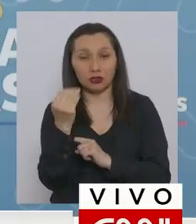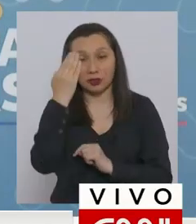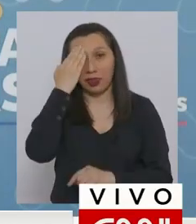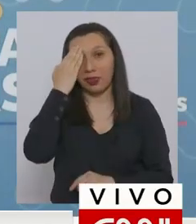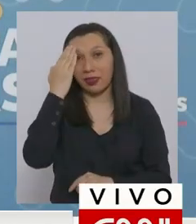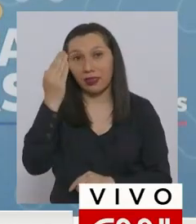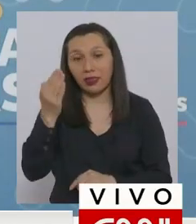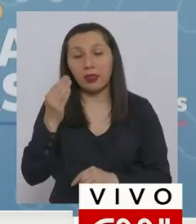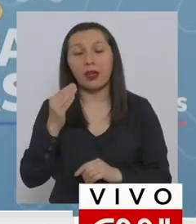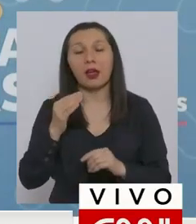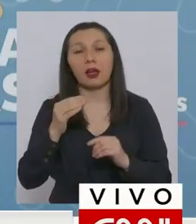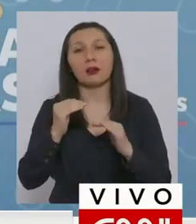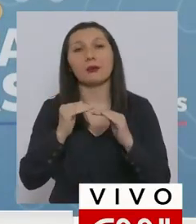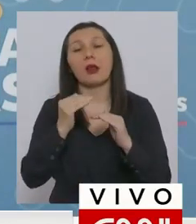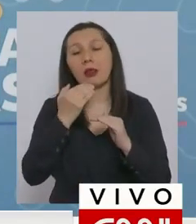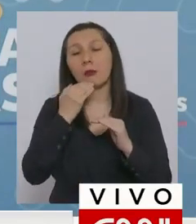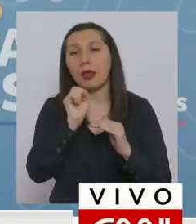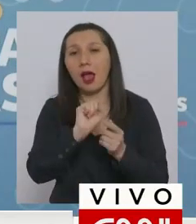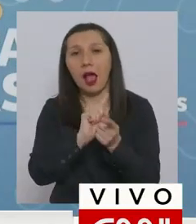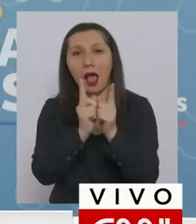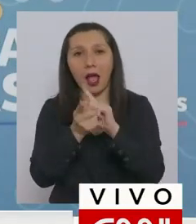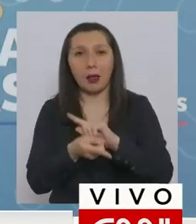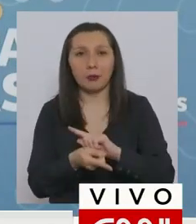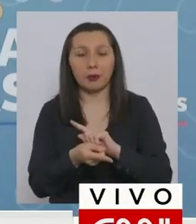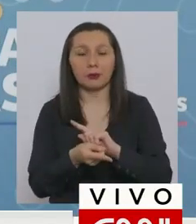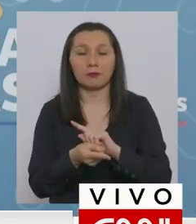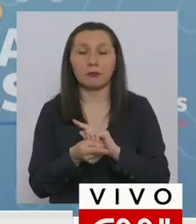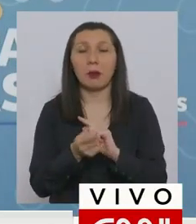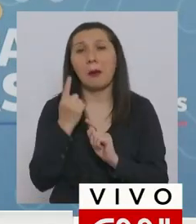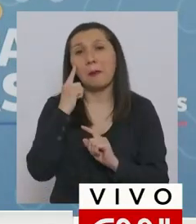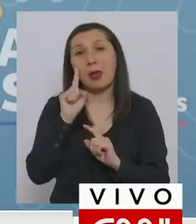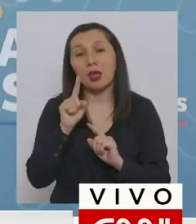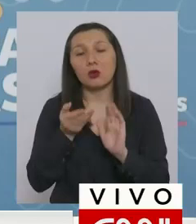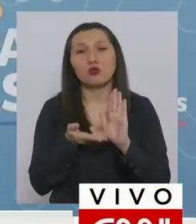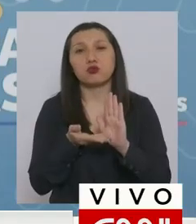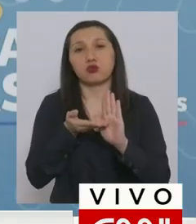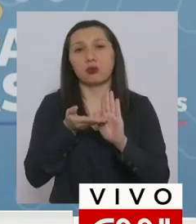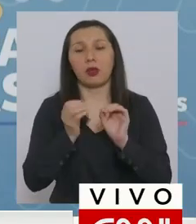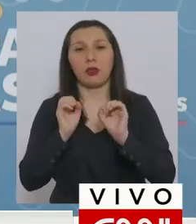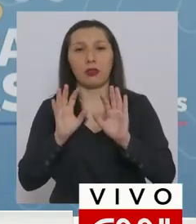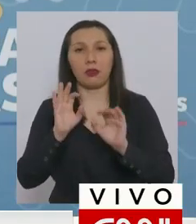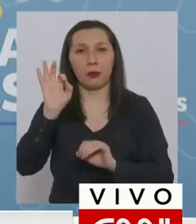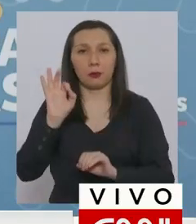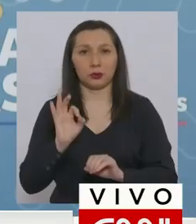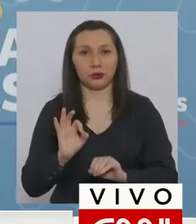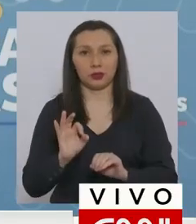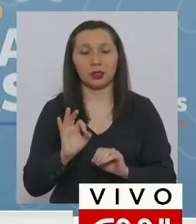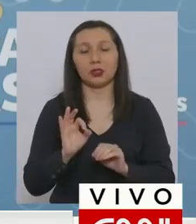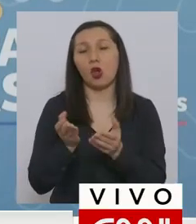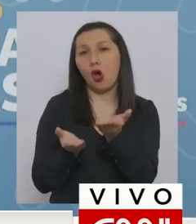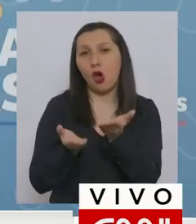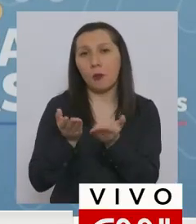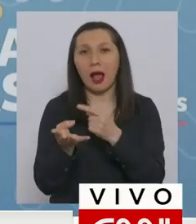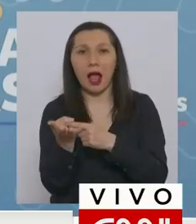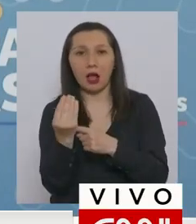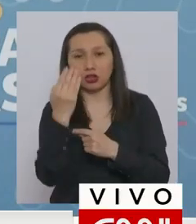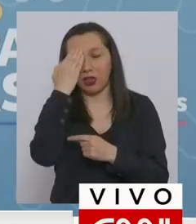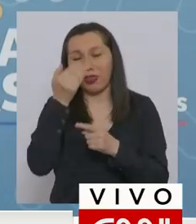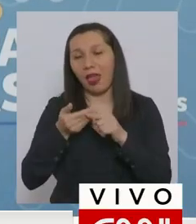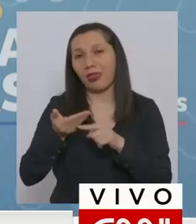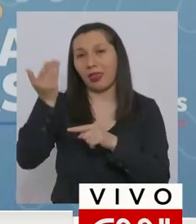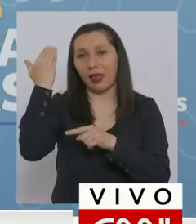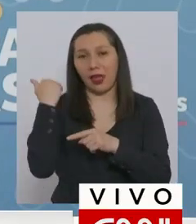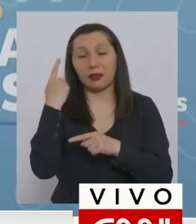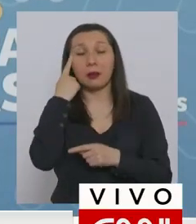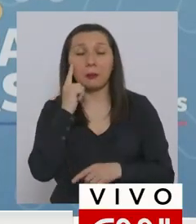días, varían también, pero en forma positiva, en un 10% respecto a los 14 días anteriores.